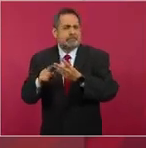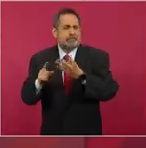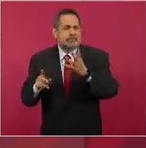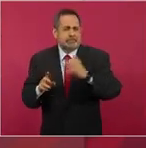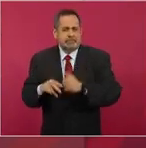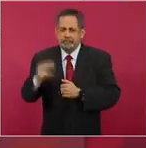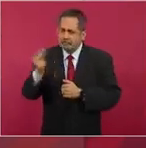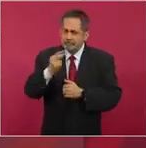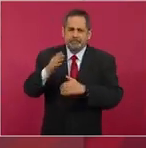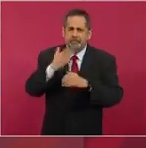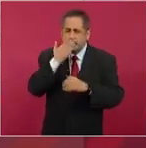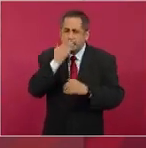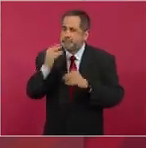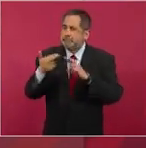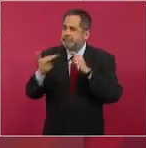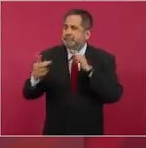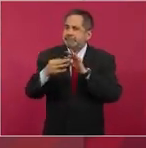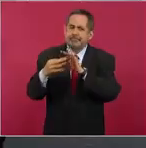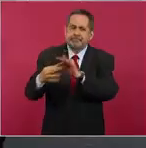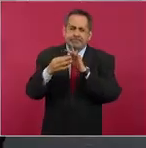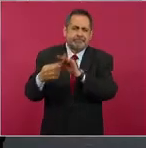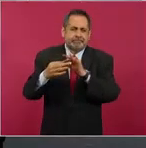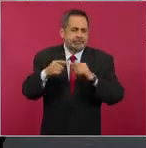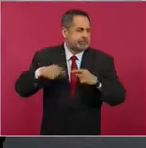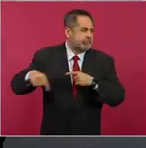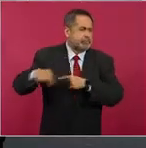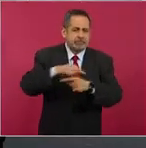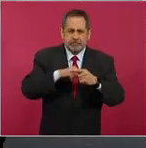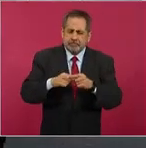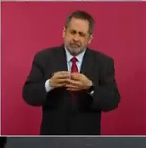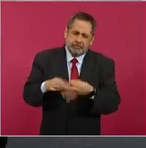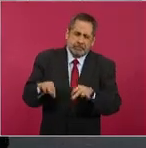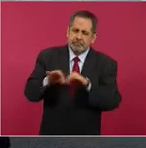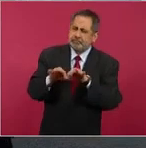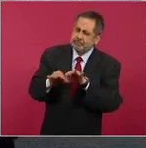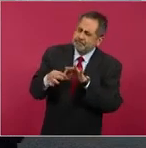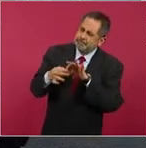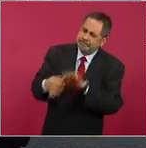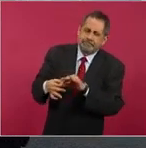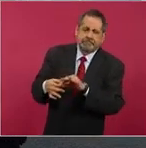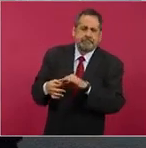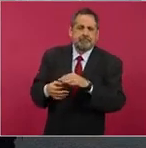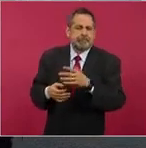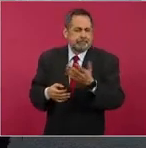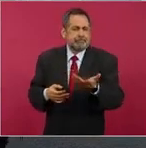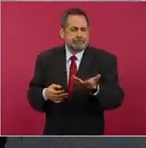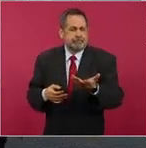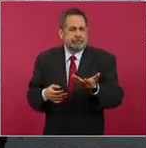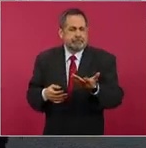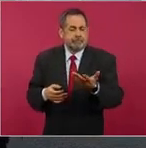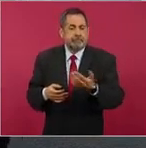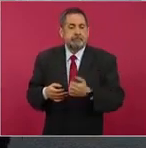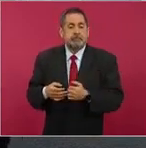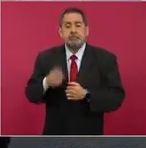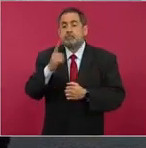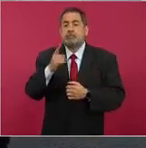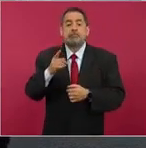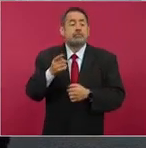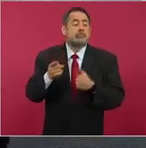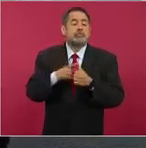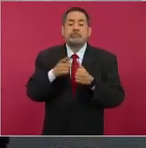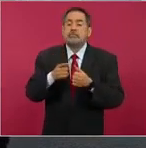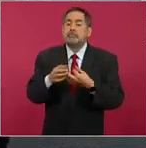y necesitamos relaciones en lo fundamental, en lo básico, cuando está de por medio del interés